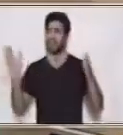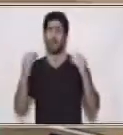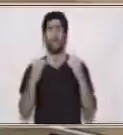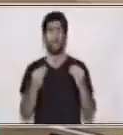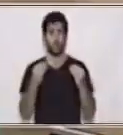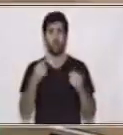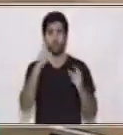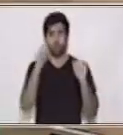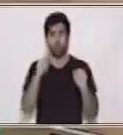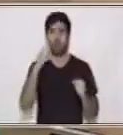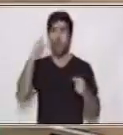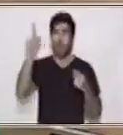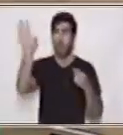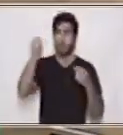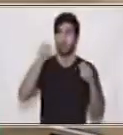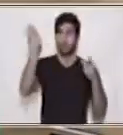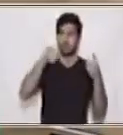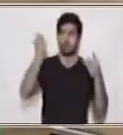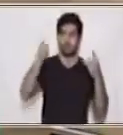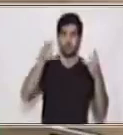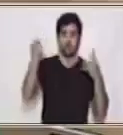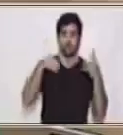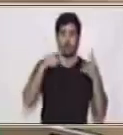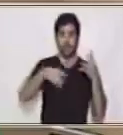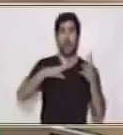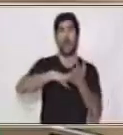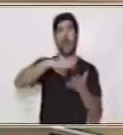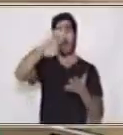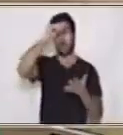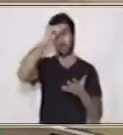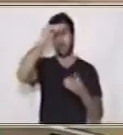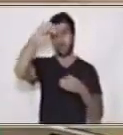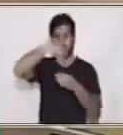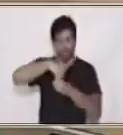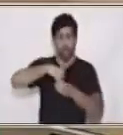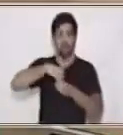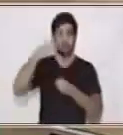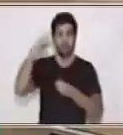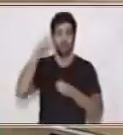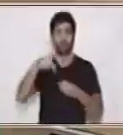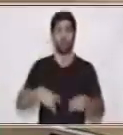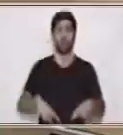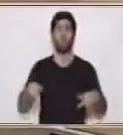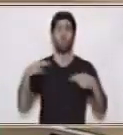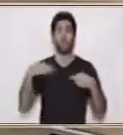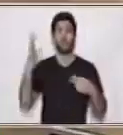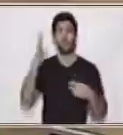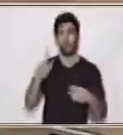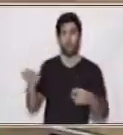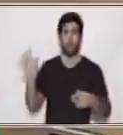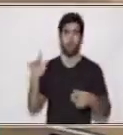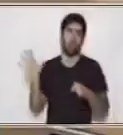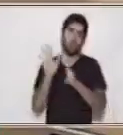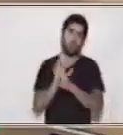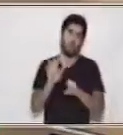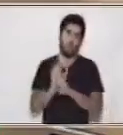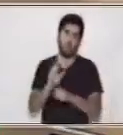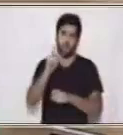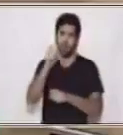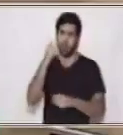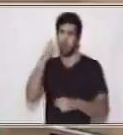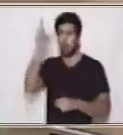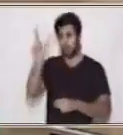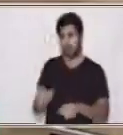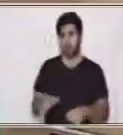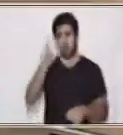solo puedes aplicar en un texto poético, sino que en tu vida cotidiana. Por ejemplo, a veces puedes decir, si utilizamos estas figuras de